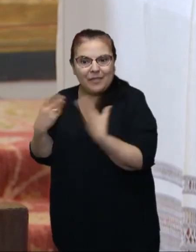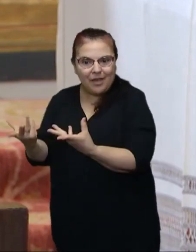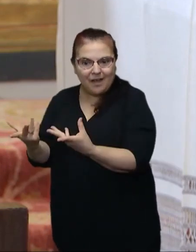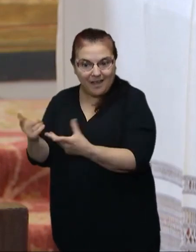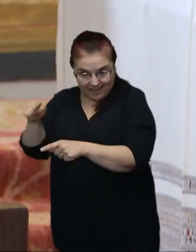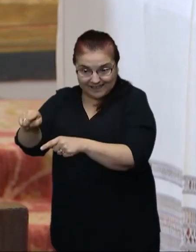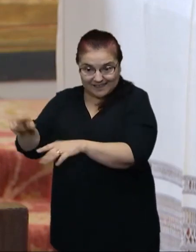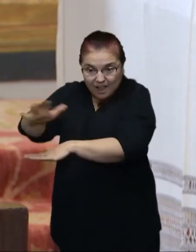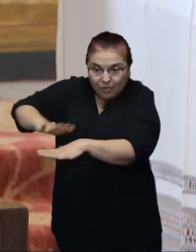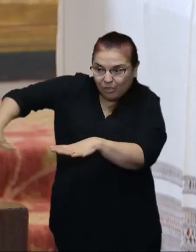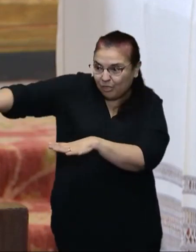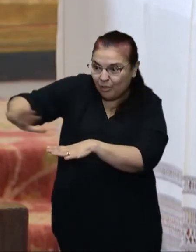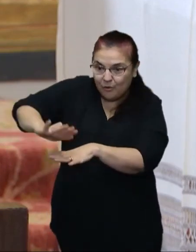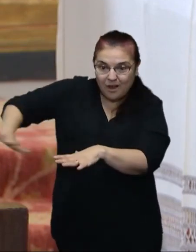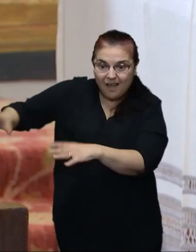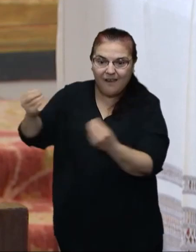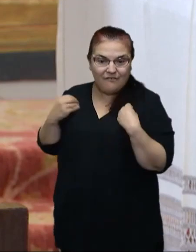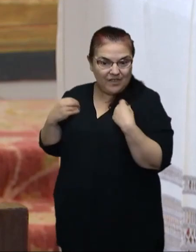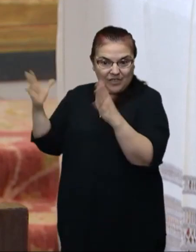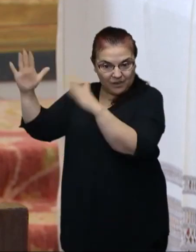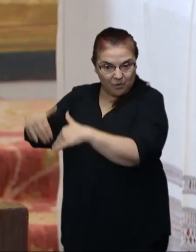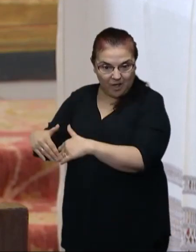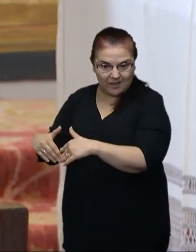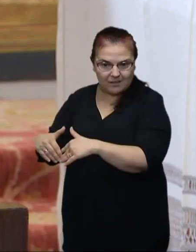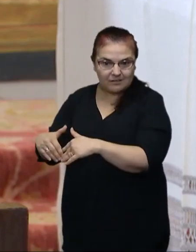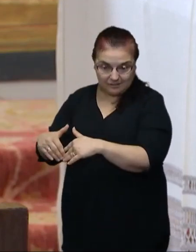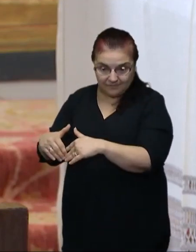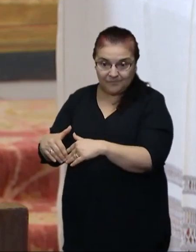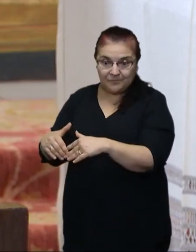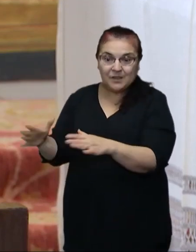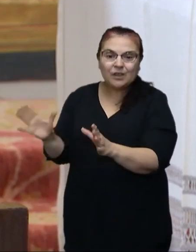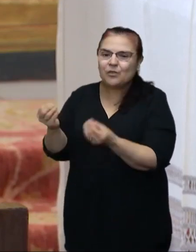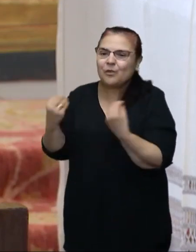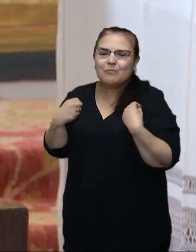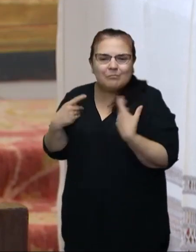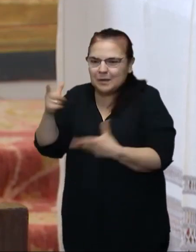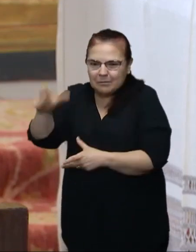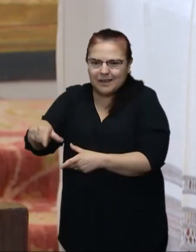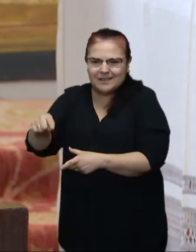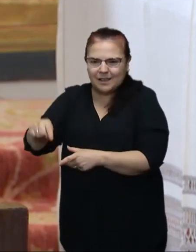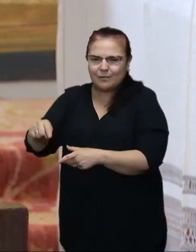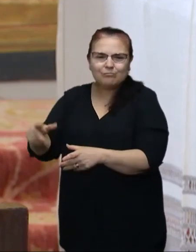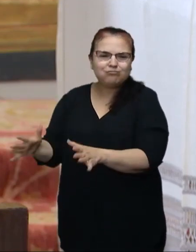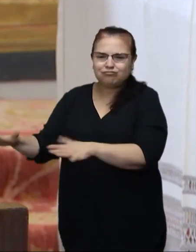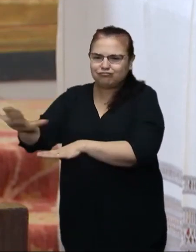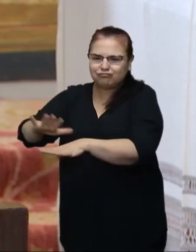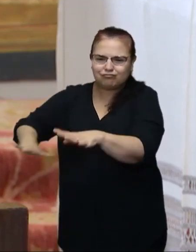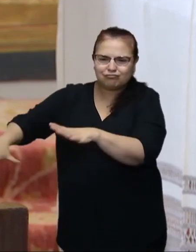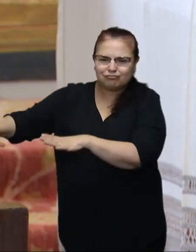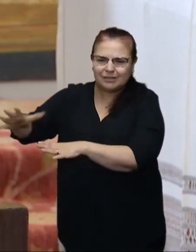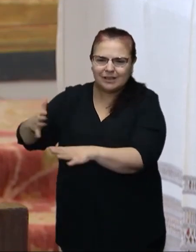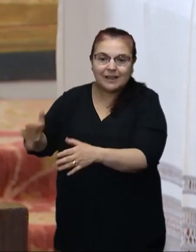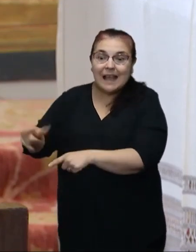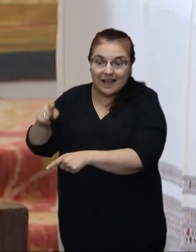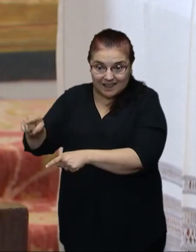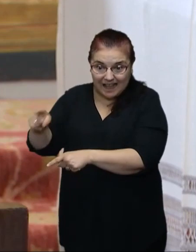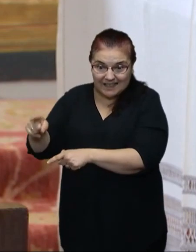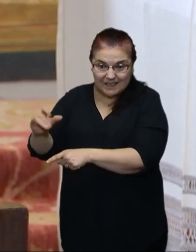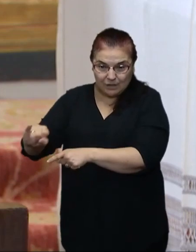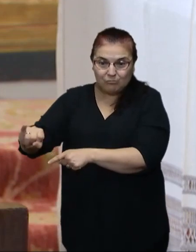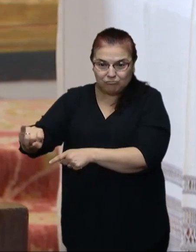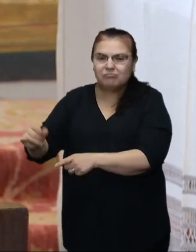vida. Todo ser viviente que se agita allá donde desemboque la corriente